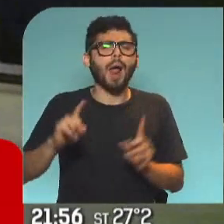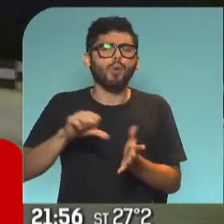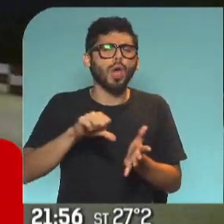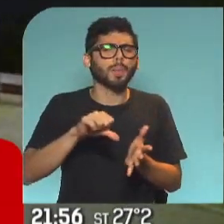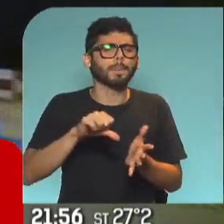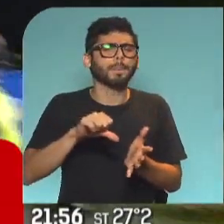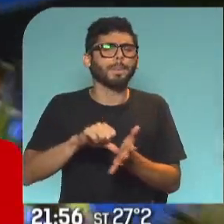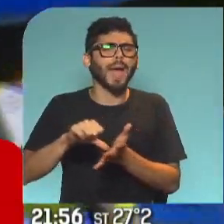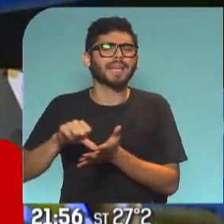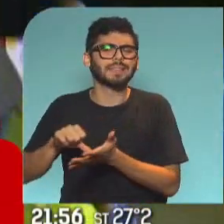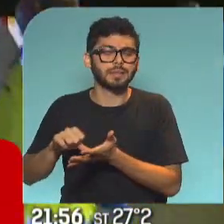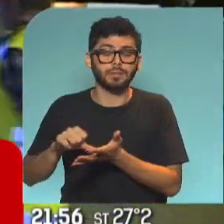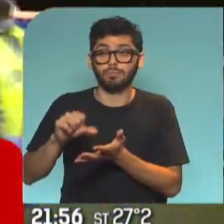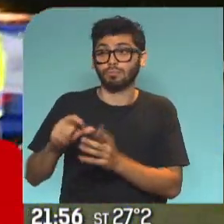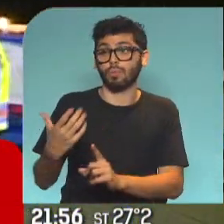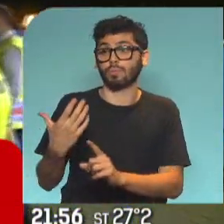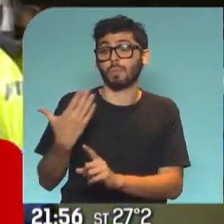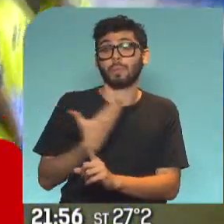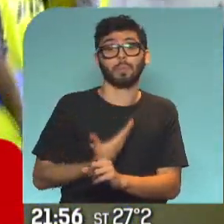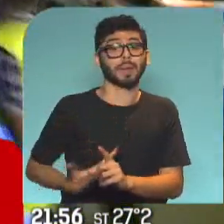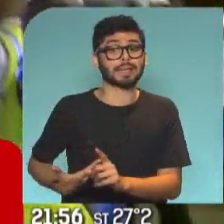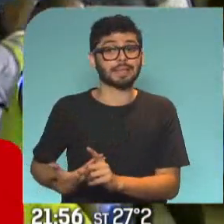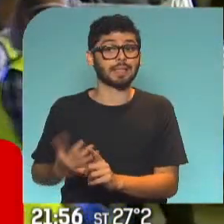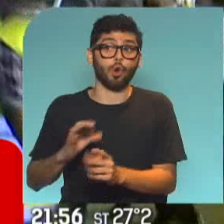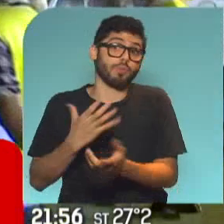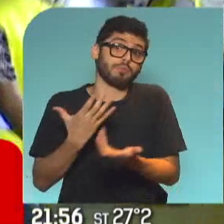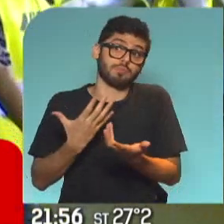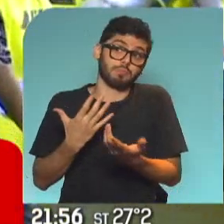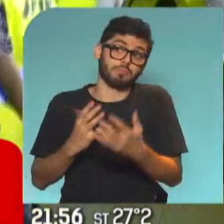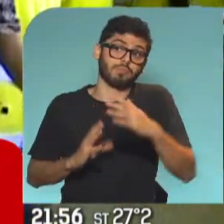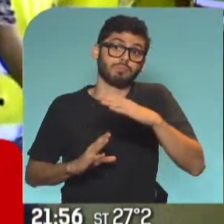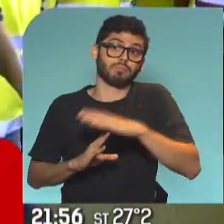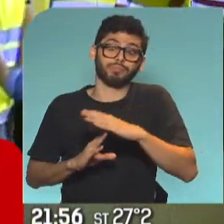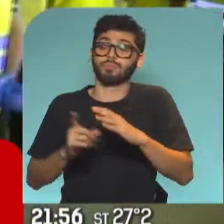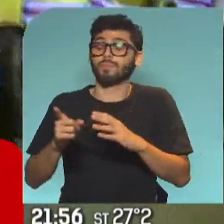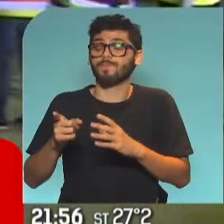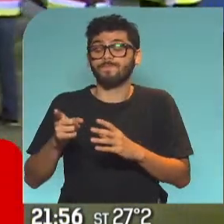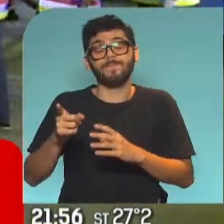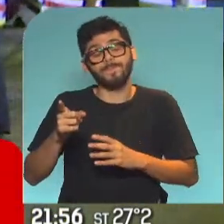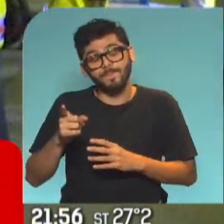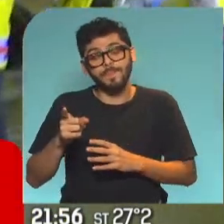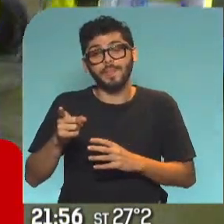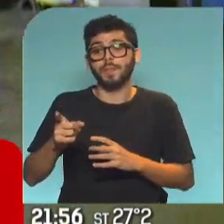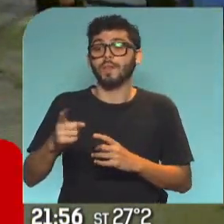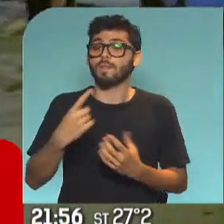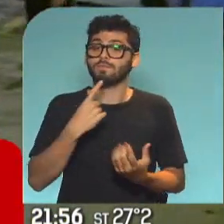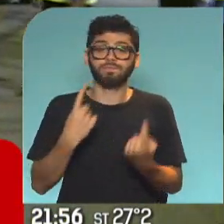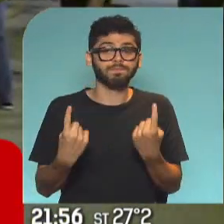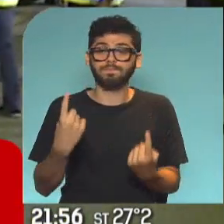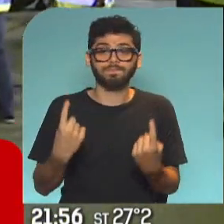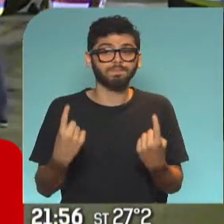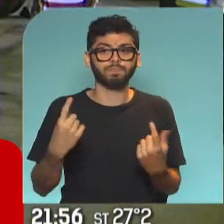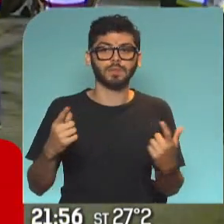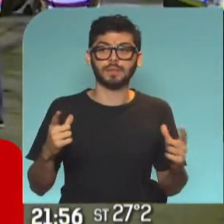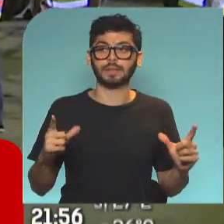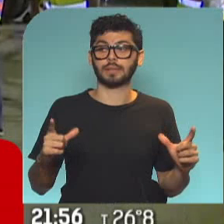para los mandatarios de esos países o para los gobiernos de esos países, terminó siendo prioritario la